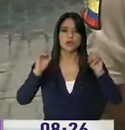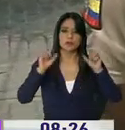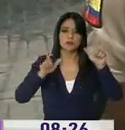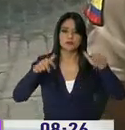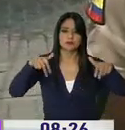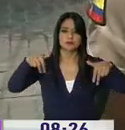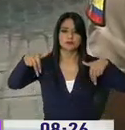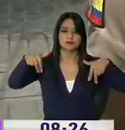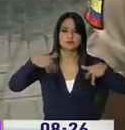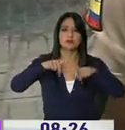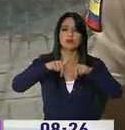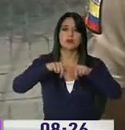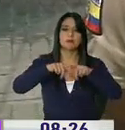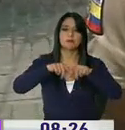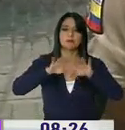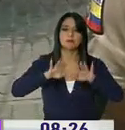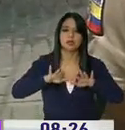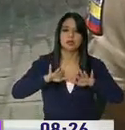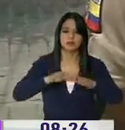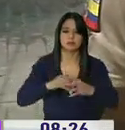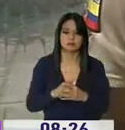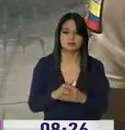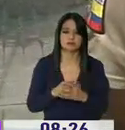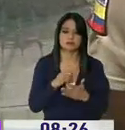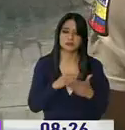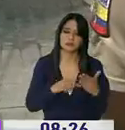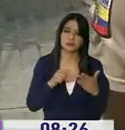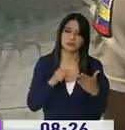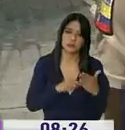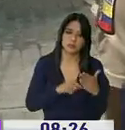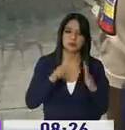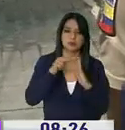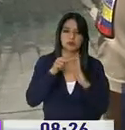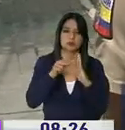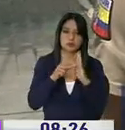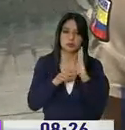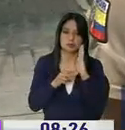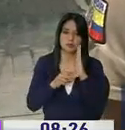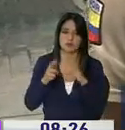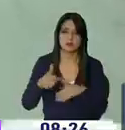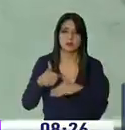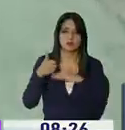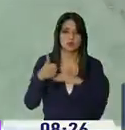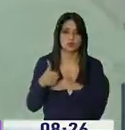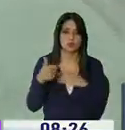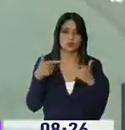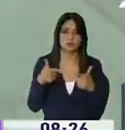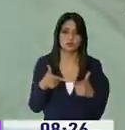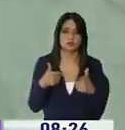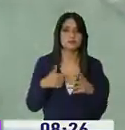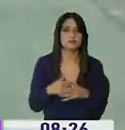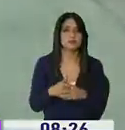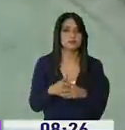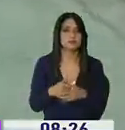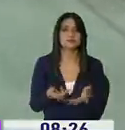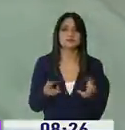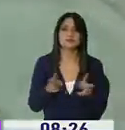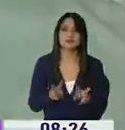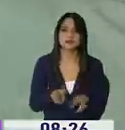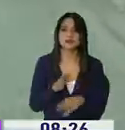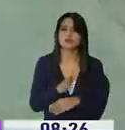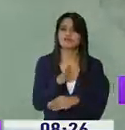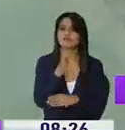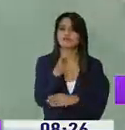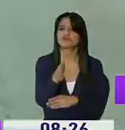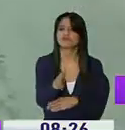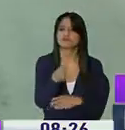vehicular, dependiendo de las restricciones establecidas y preestablecidas por las autoridades competentes. Avanzando con nuestro recorrido por el sector